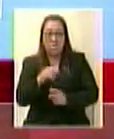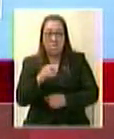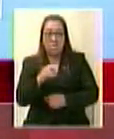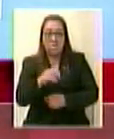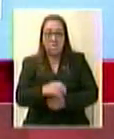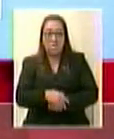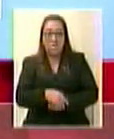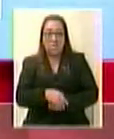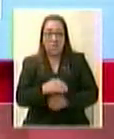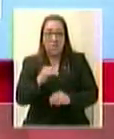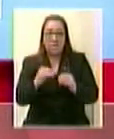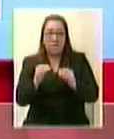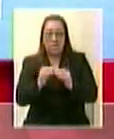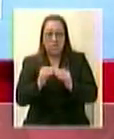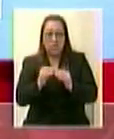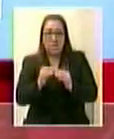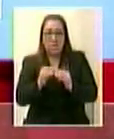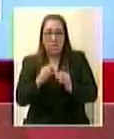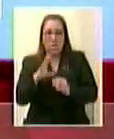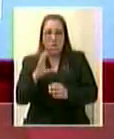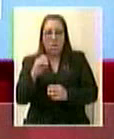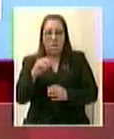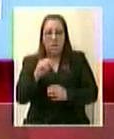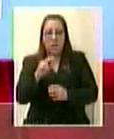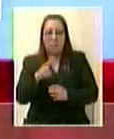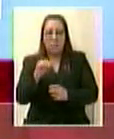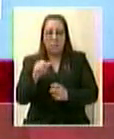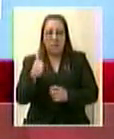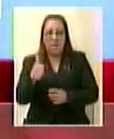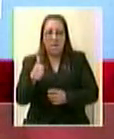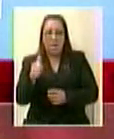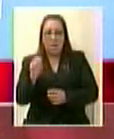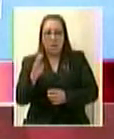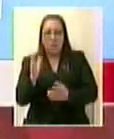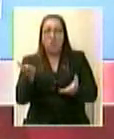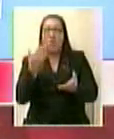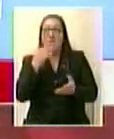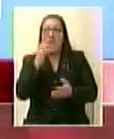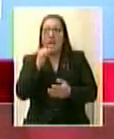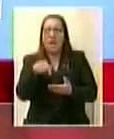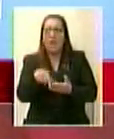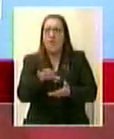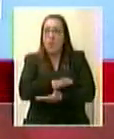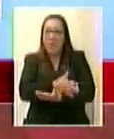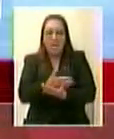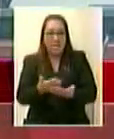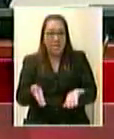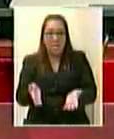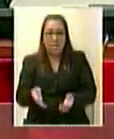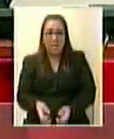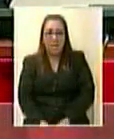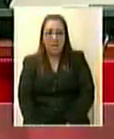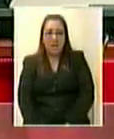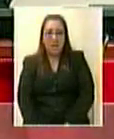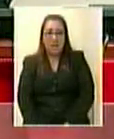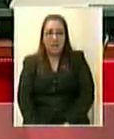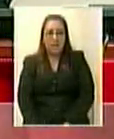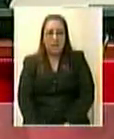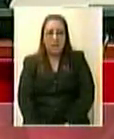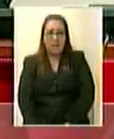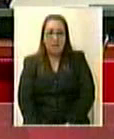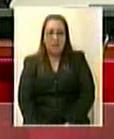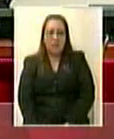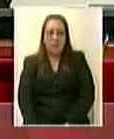acidulantes, estabilizantes, colorantes, vitamina base. O sea, ¿dónde está la naranja? No existe la naranja. Y sin embargo lo presenta como